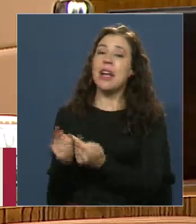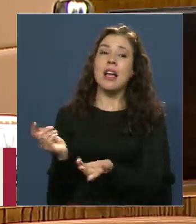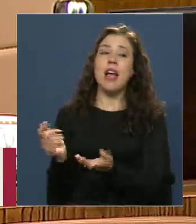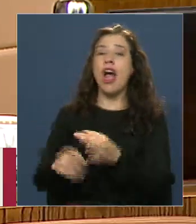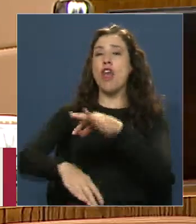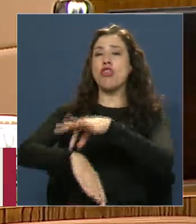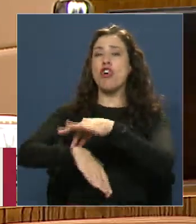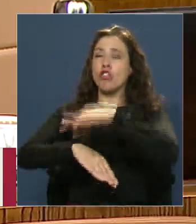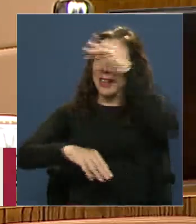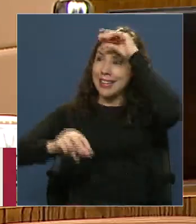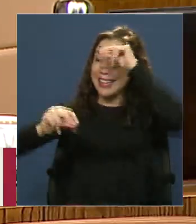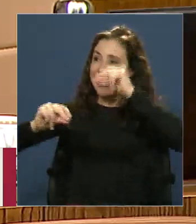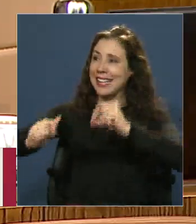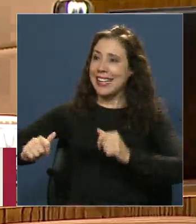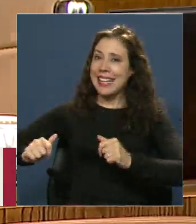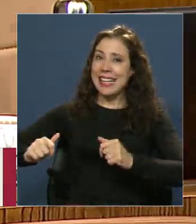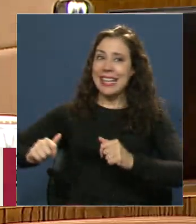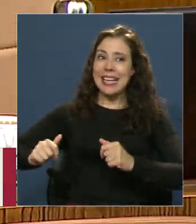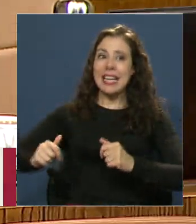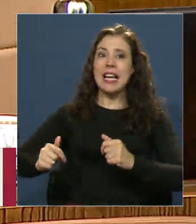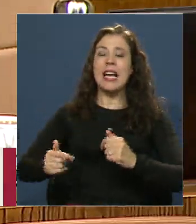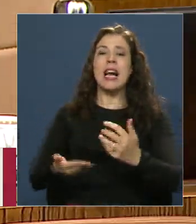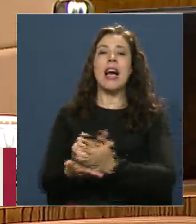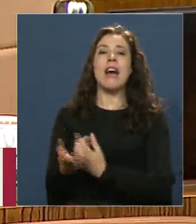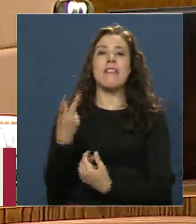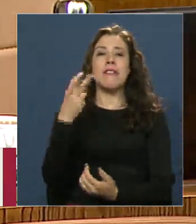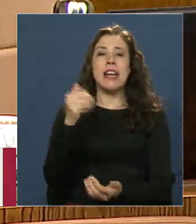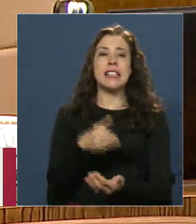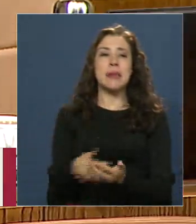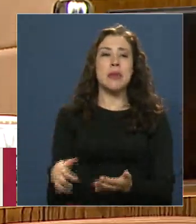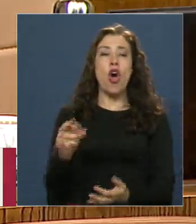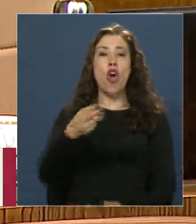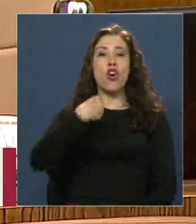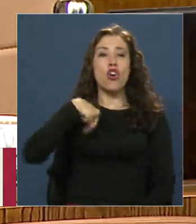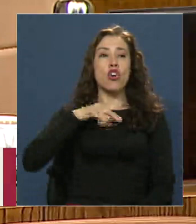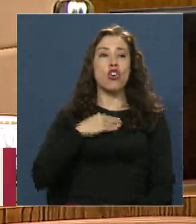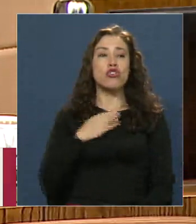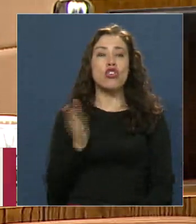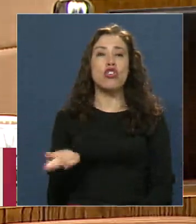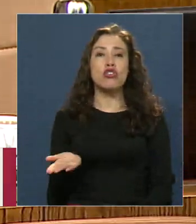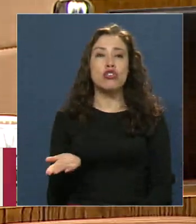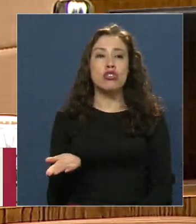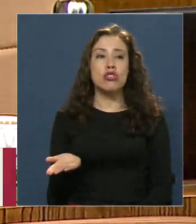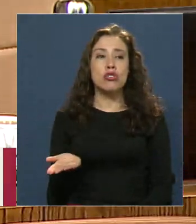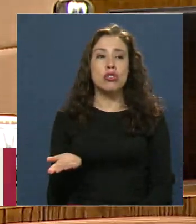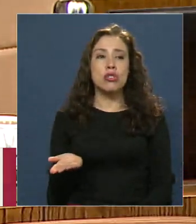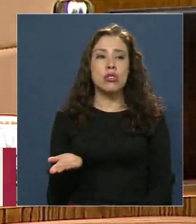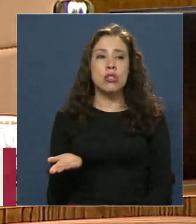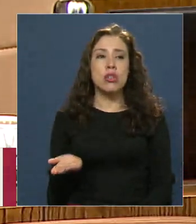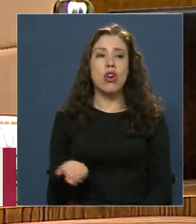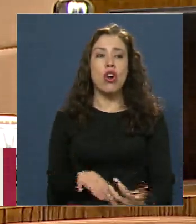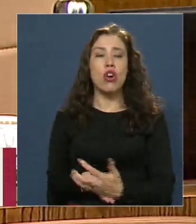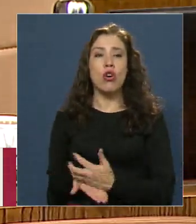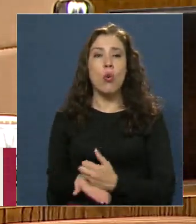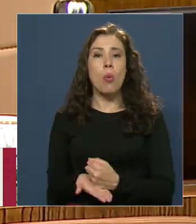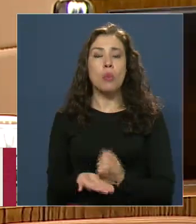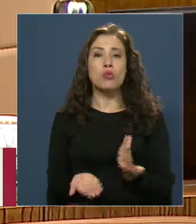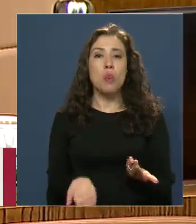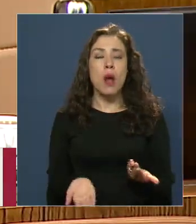el médico especialista que gana 20 millones. O nosotros, ¿qué somos? Con los ingresos, la